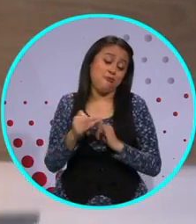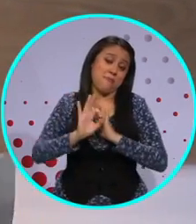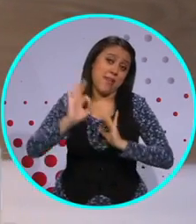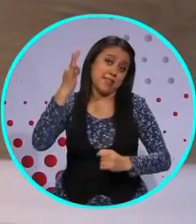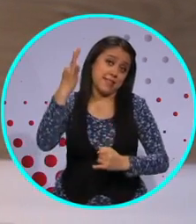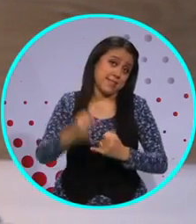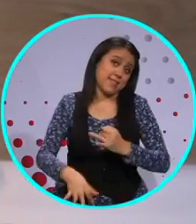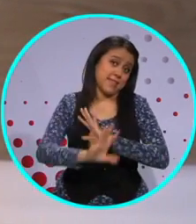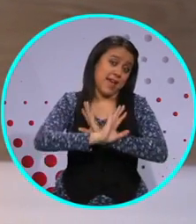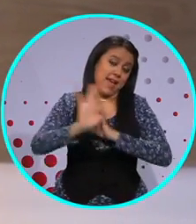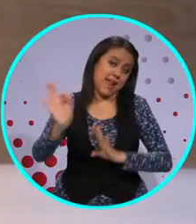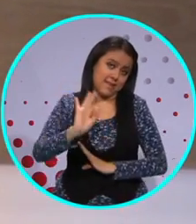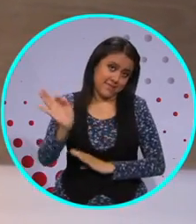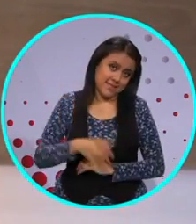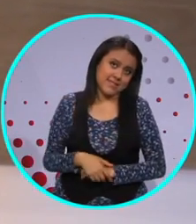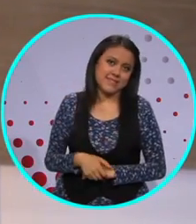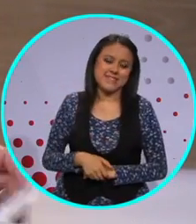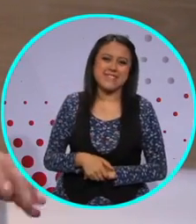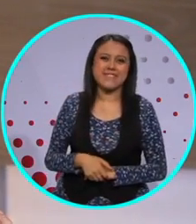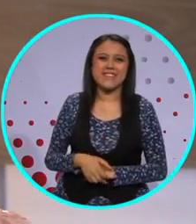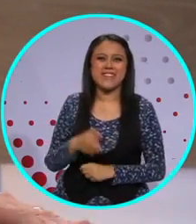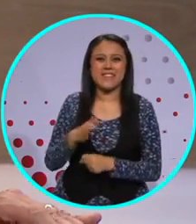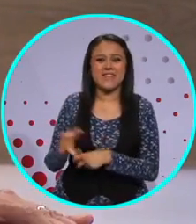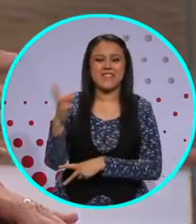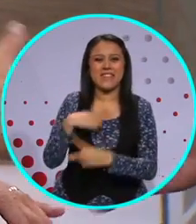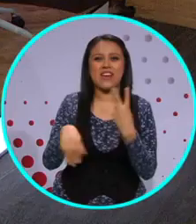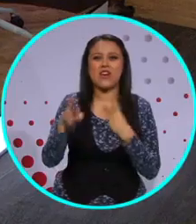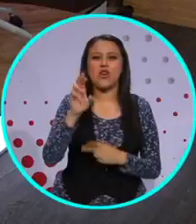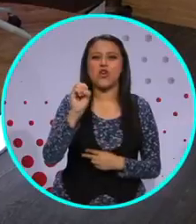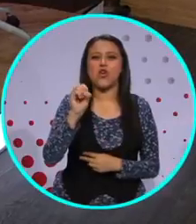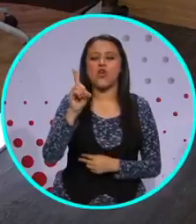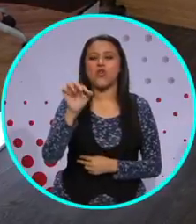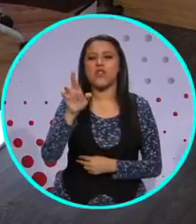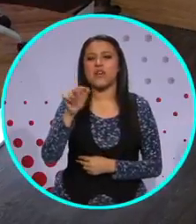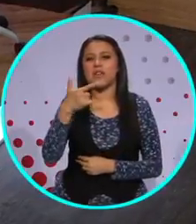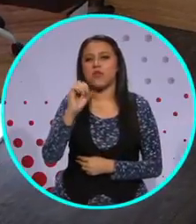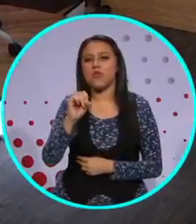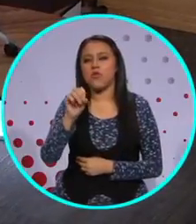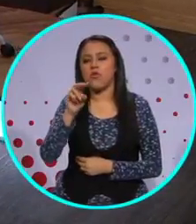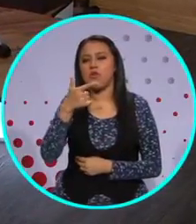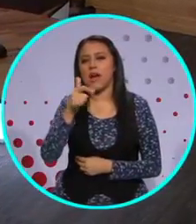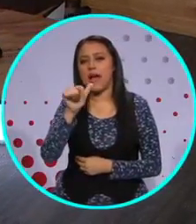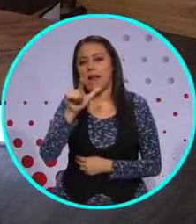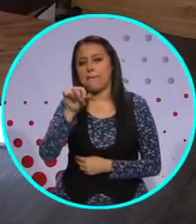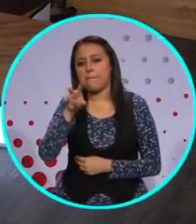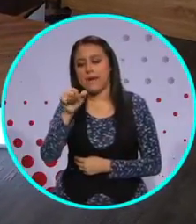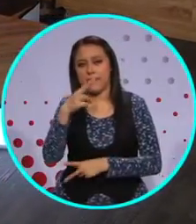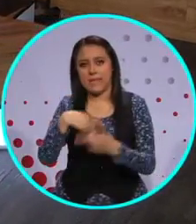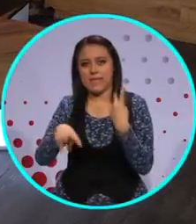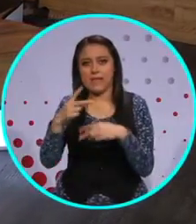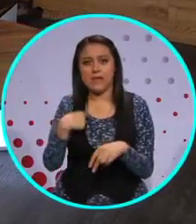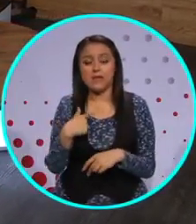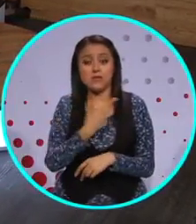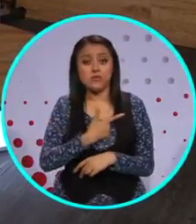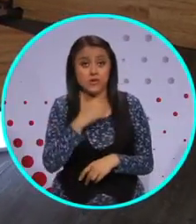apúrese la comida del estudio algo que además gracias cómo estás no te portas bien hijo saludarte igualmente pero que mandarles saludos también a